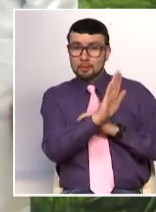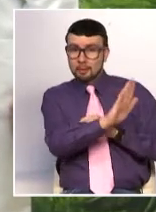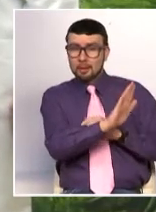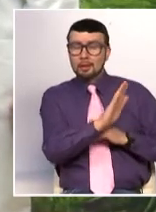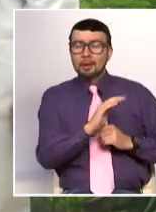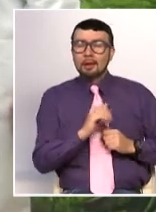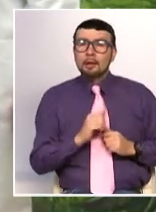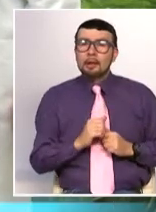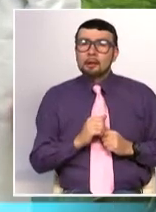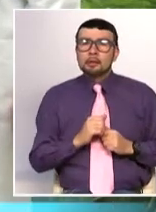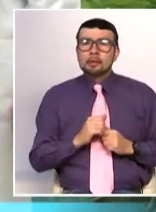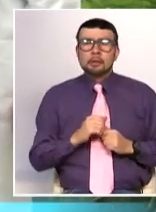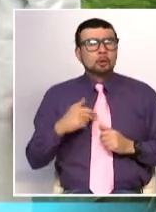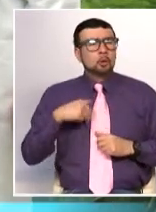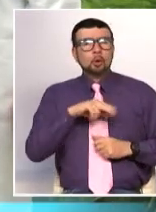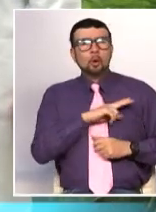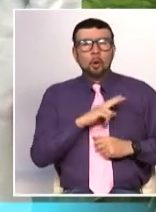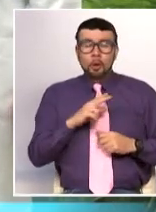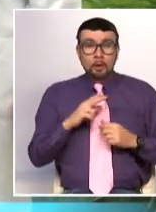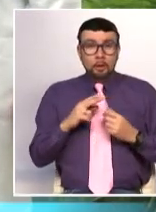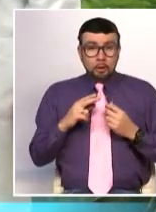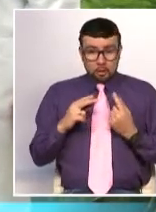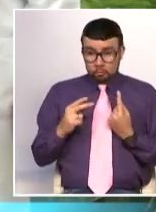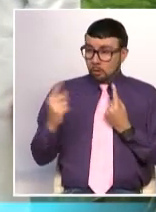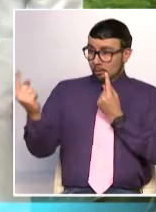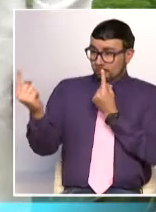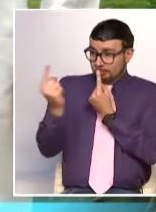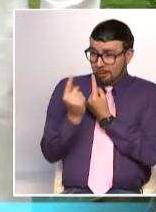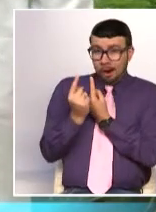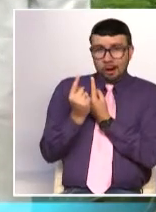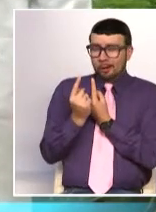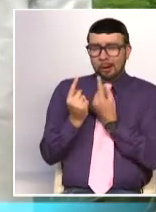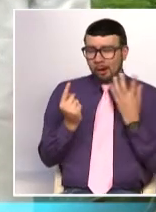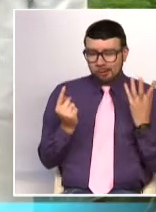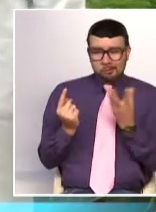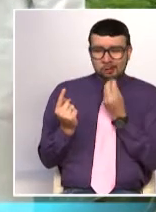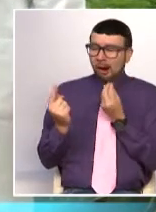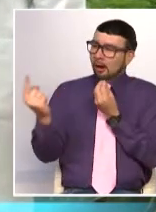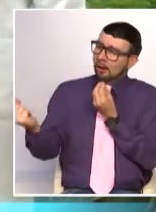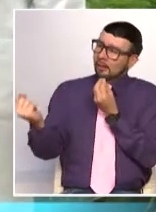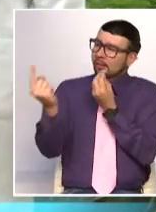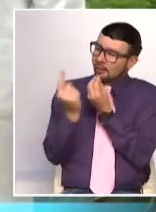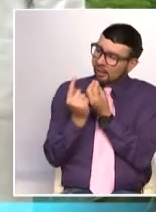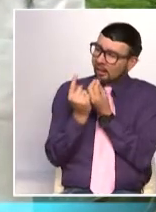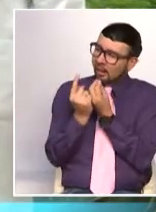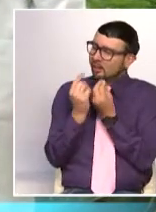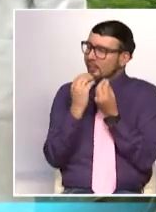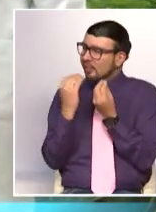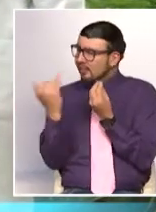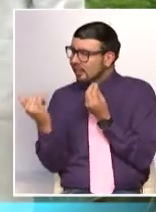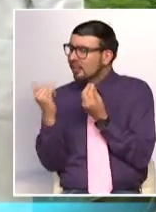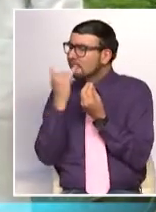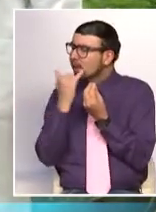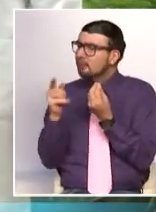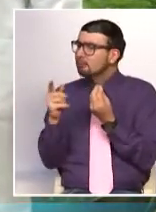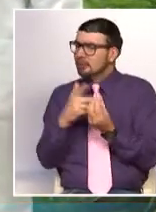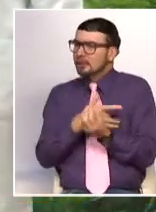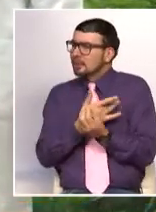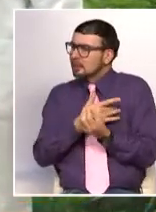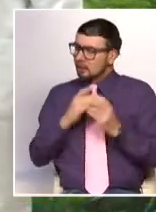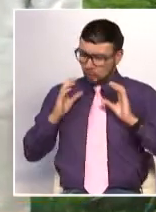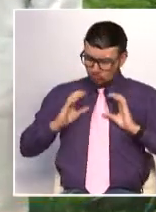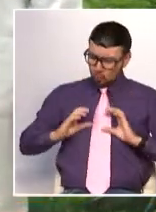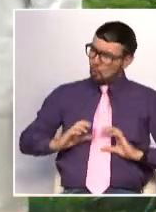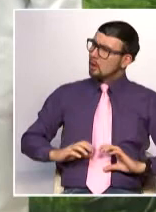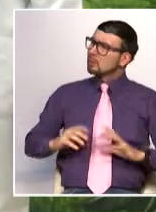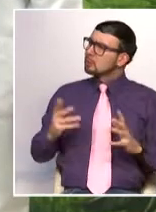nosotros hacemos una consulta integral en donde no solamente nos enfocamos en determinar qué está ocurriendo en el cuerpo físico